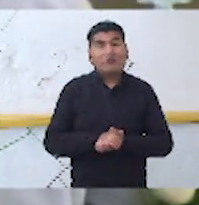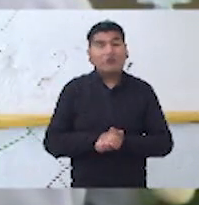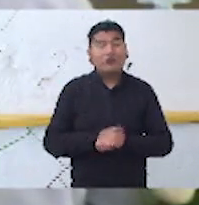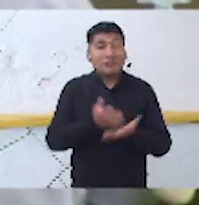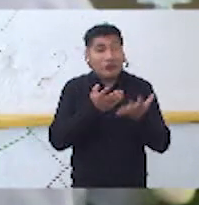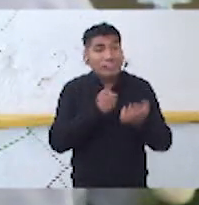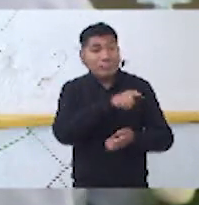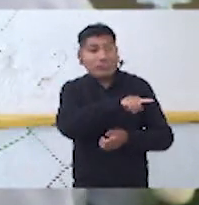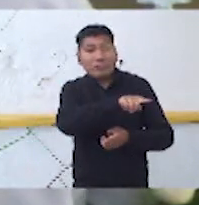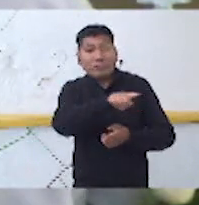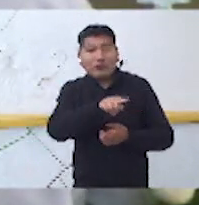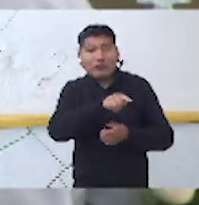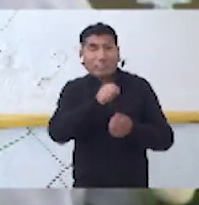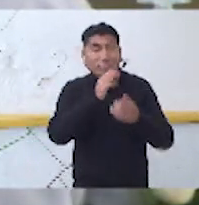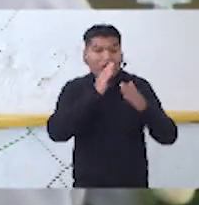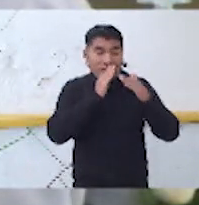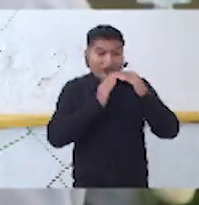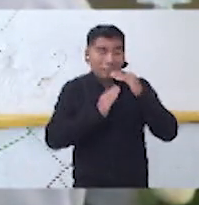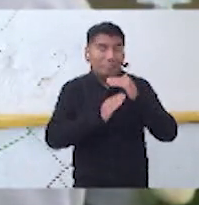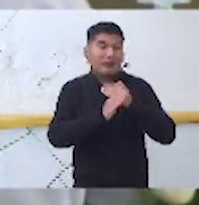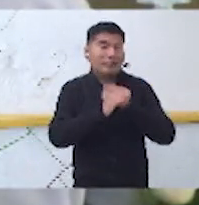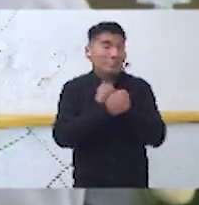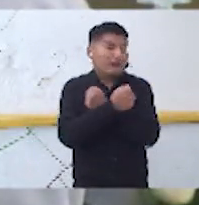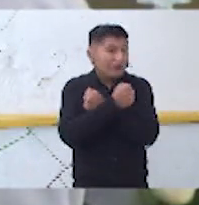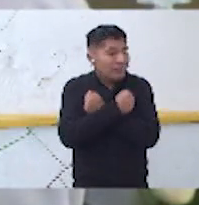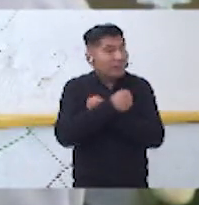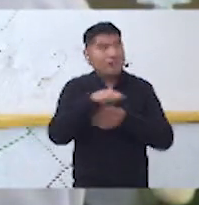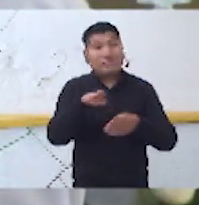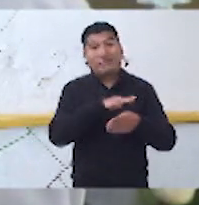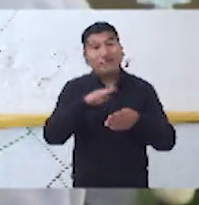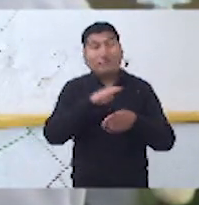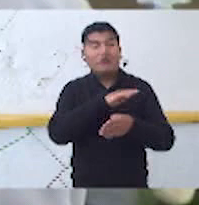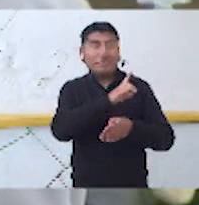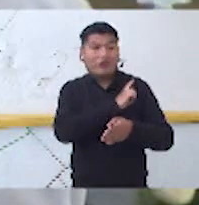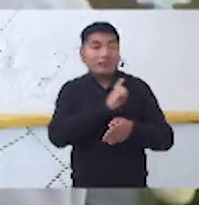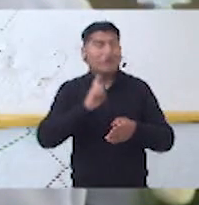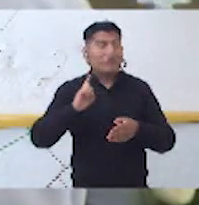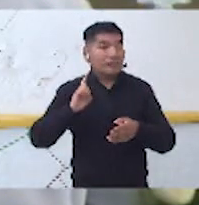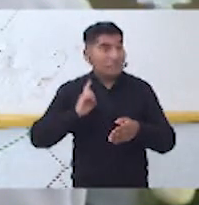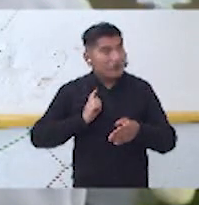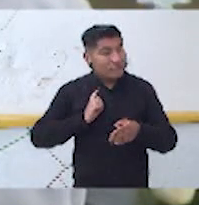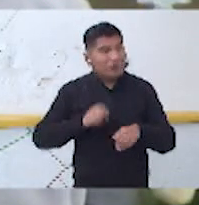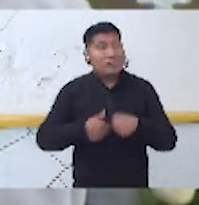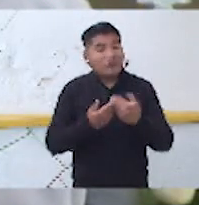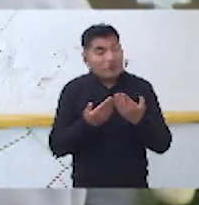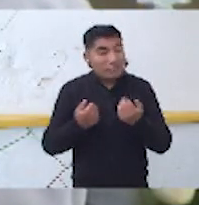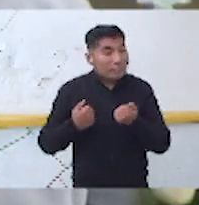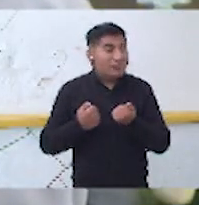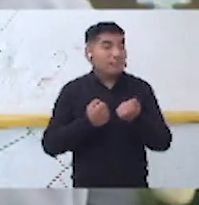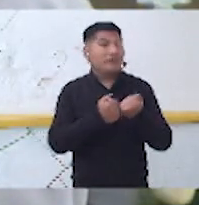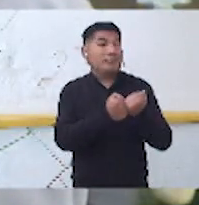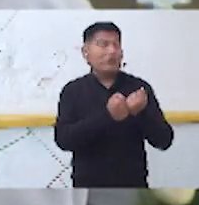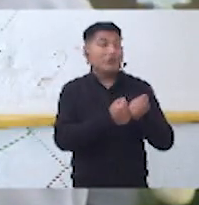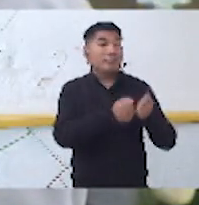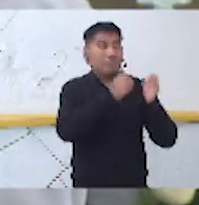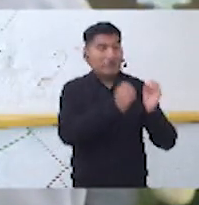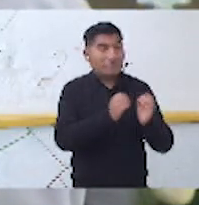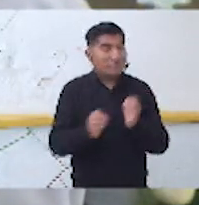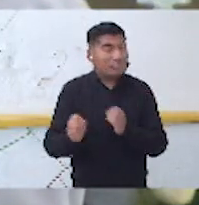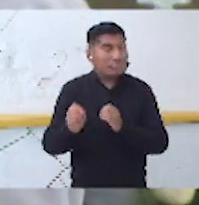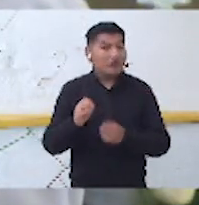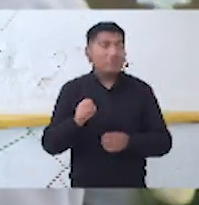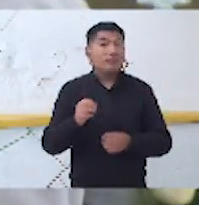¿Quieren desempeñar con humildad y amor el ministerio de diáconos como colaboradores del orden